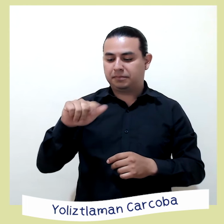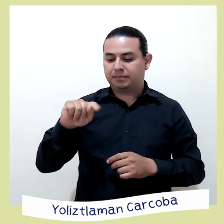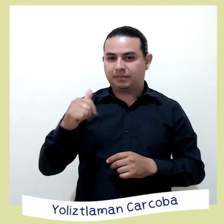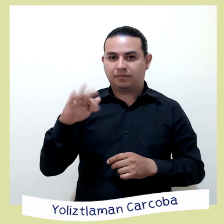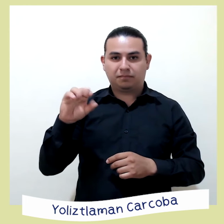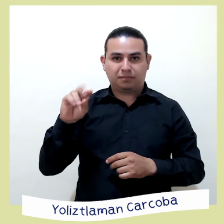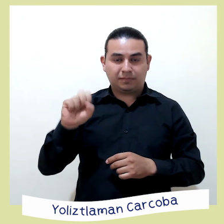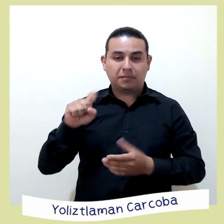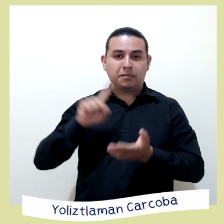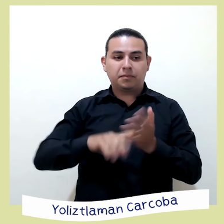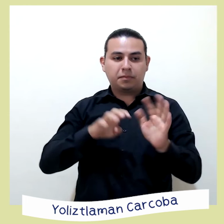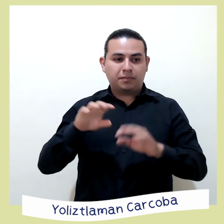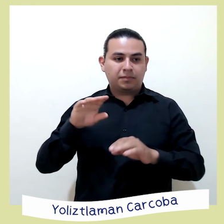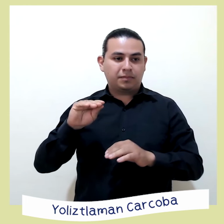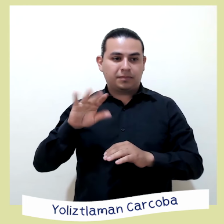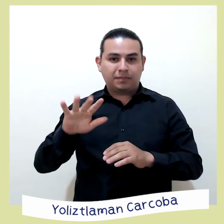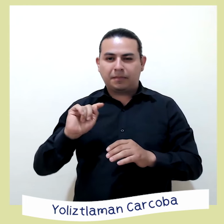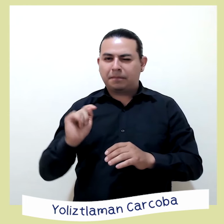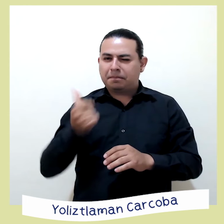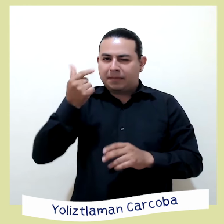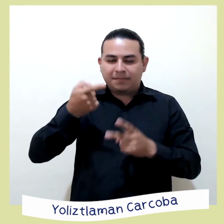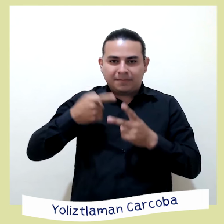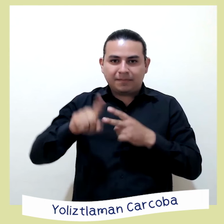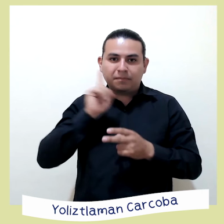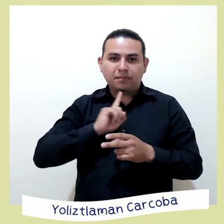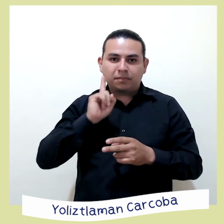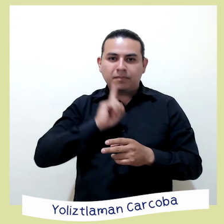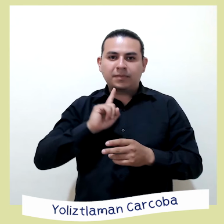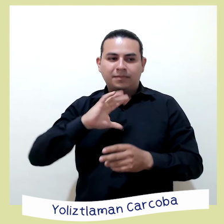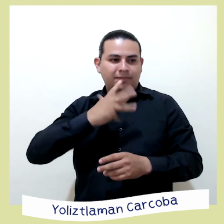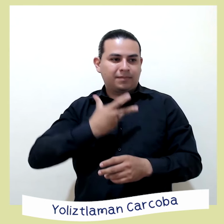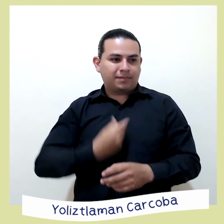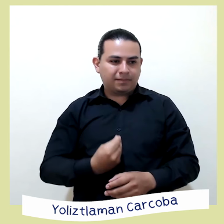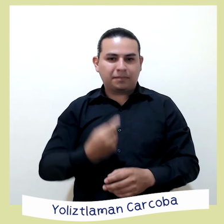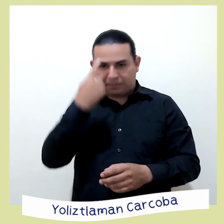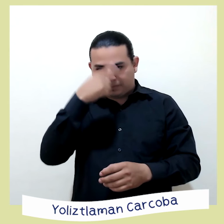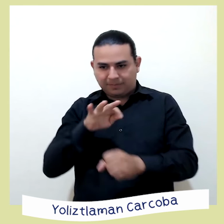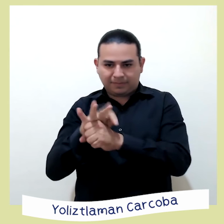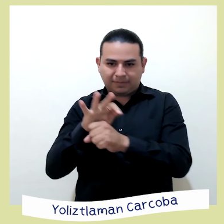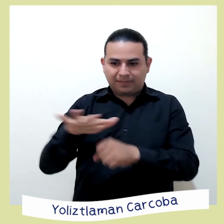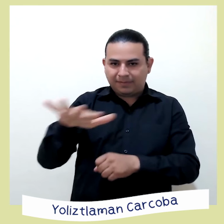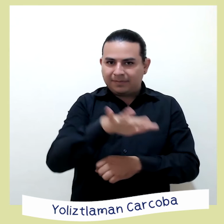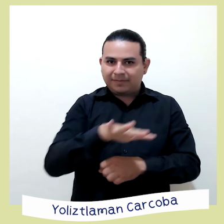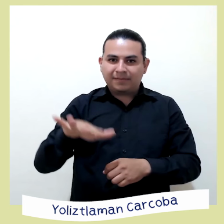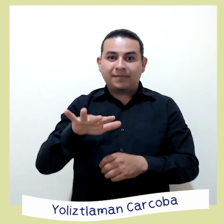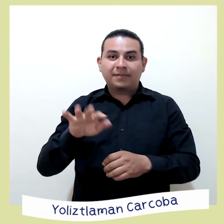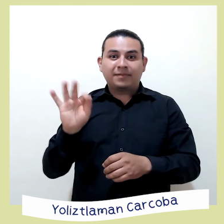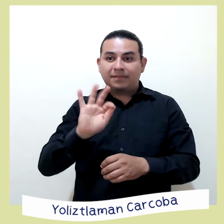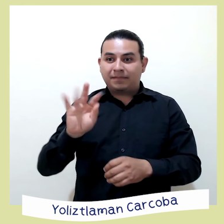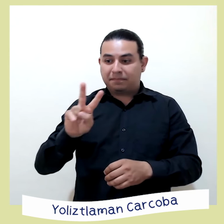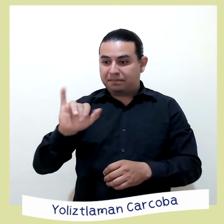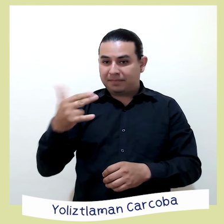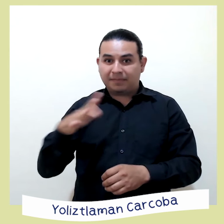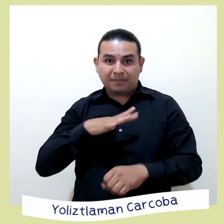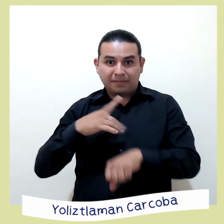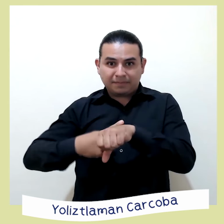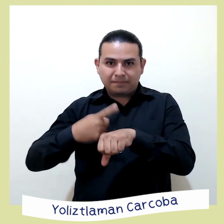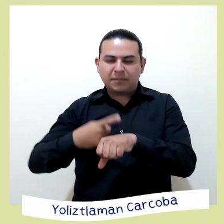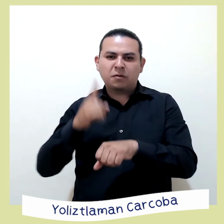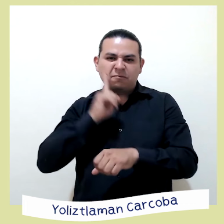un gusto que estés aquí con nosotros. Gracias, José Ignacio. Buenas tardes. Buenas tardes. Samantha Flores,